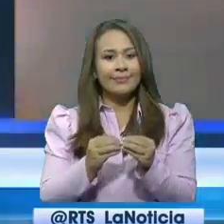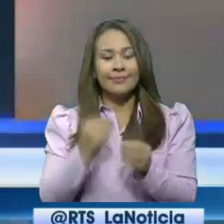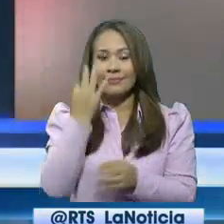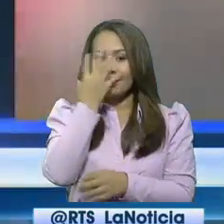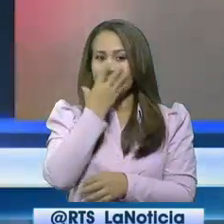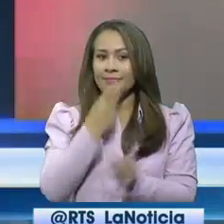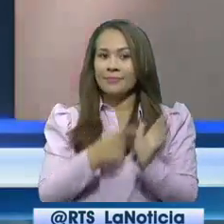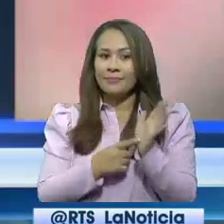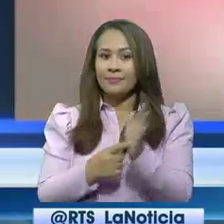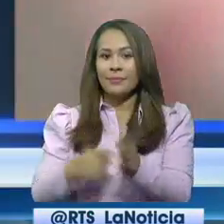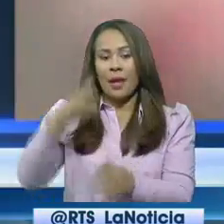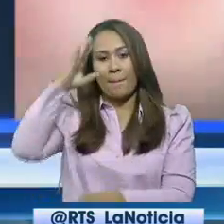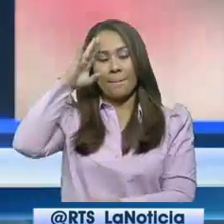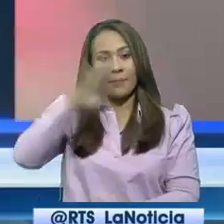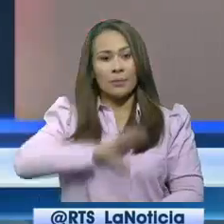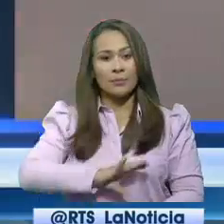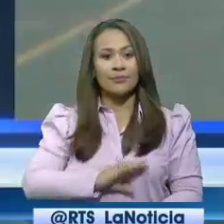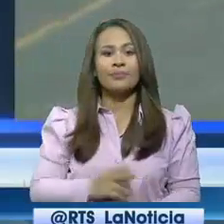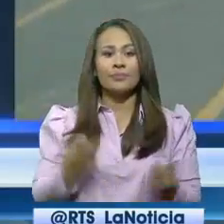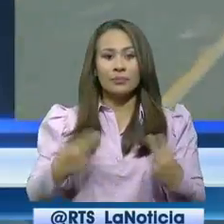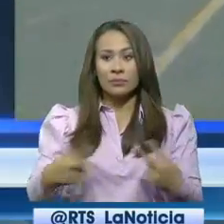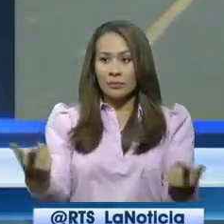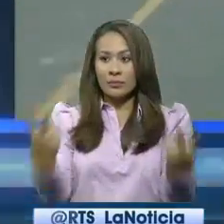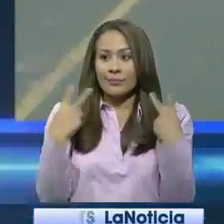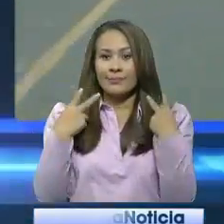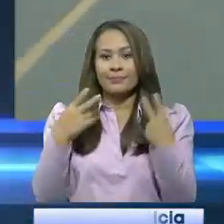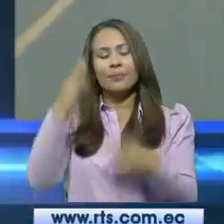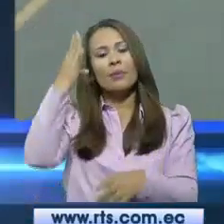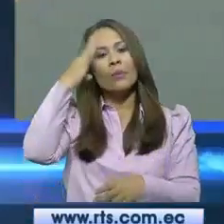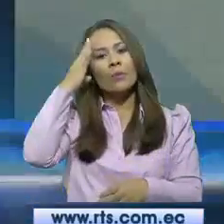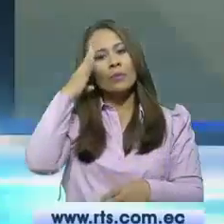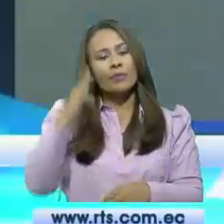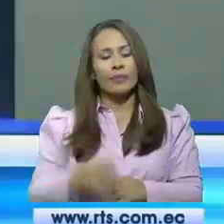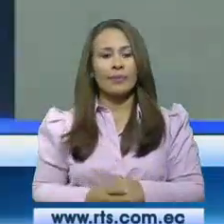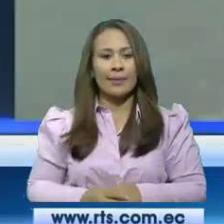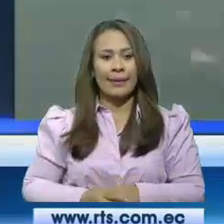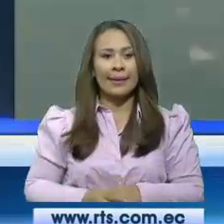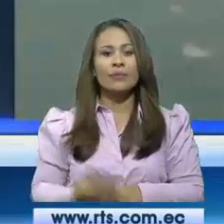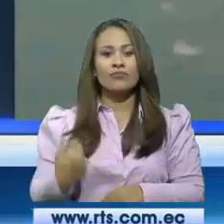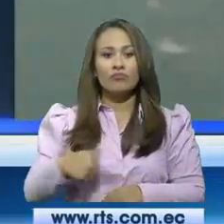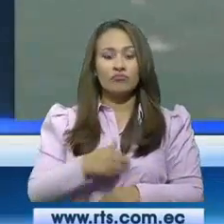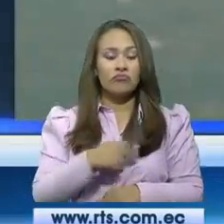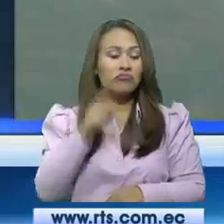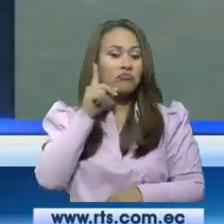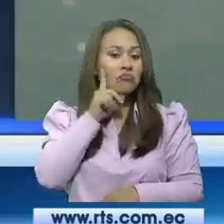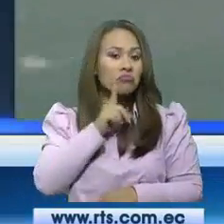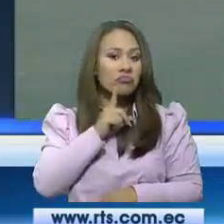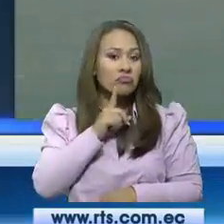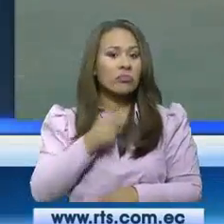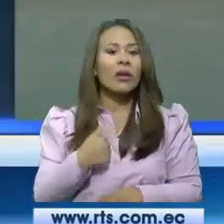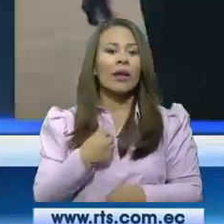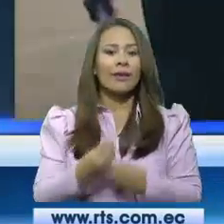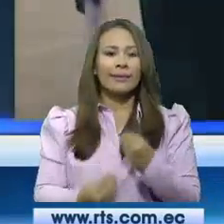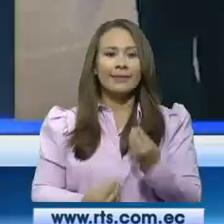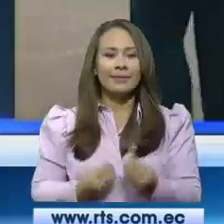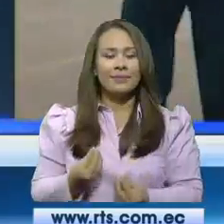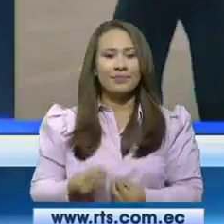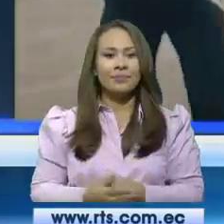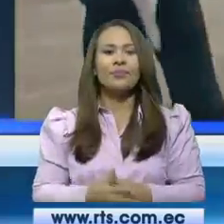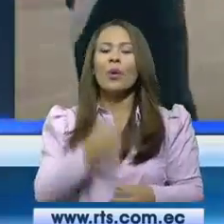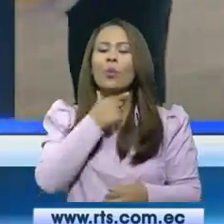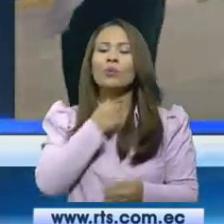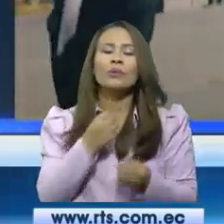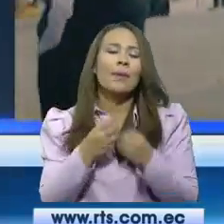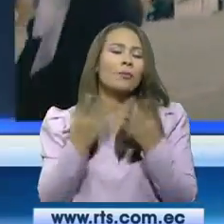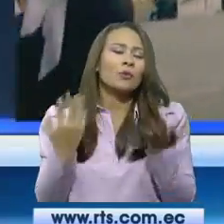a la policía también, ¿no? Y sabiendo que nosotros como negros hacemos lo más nos gusta,